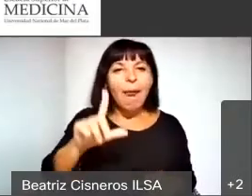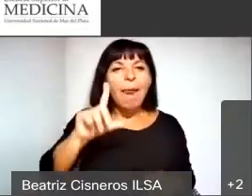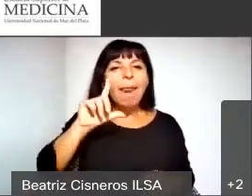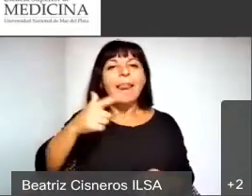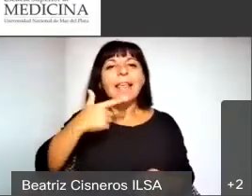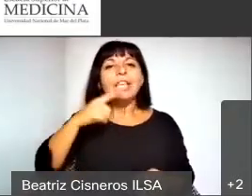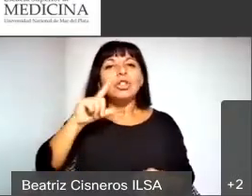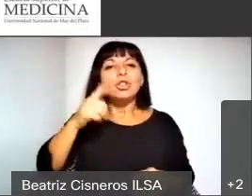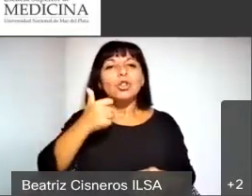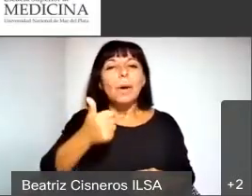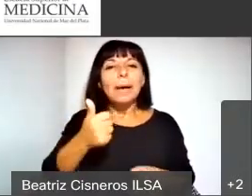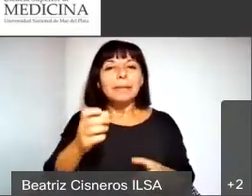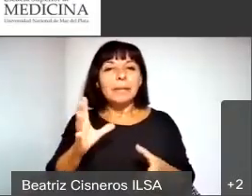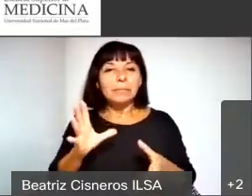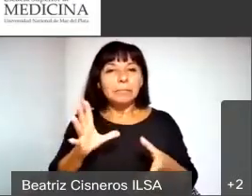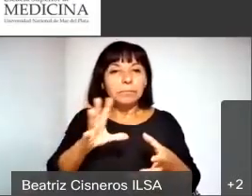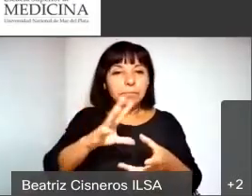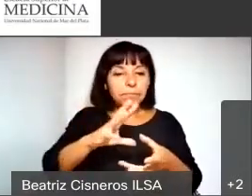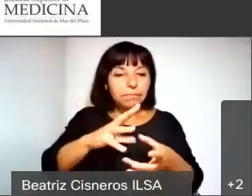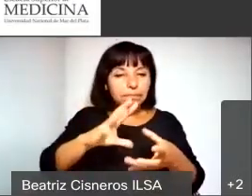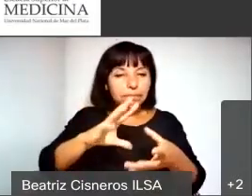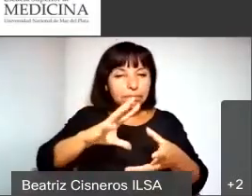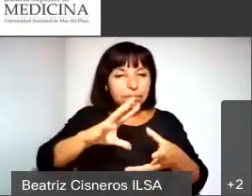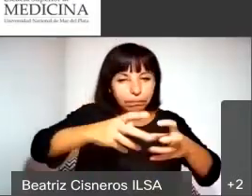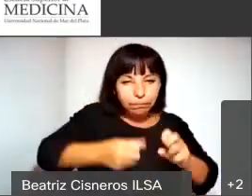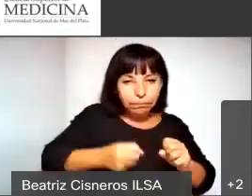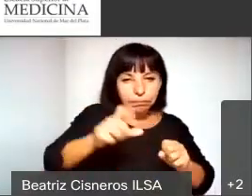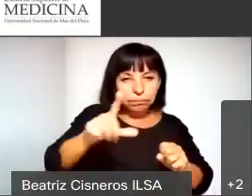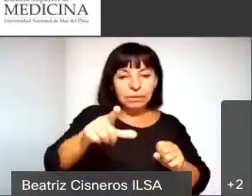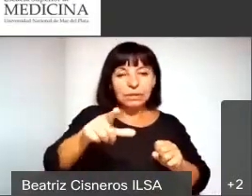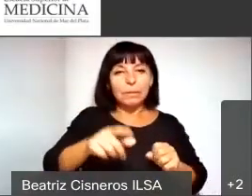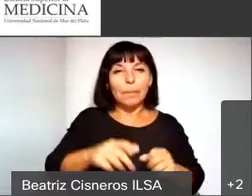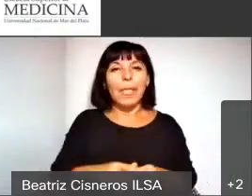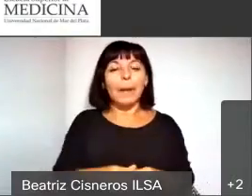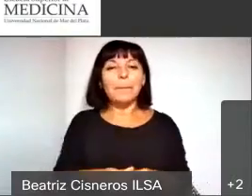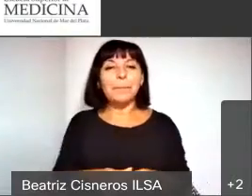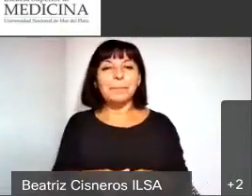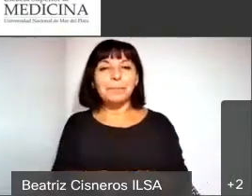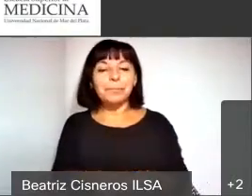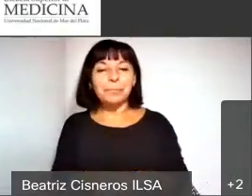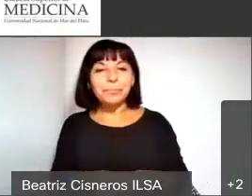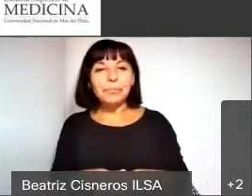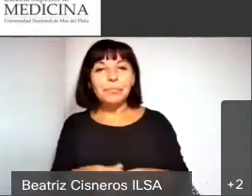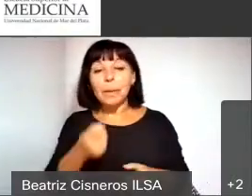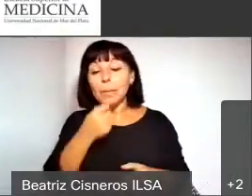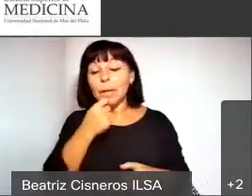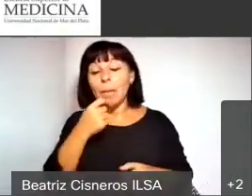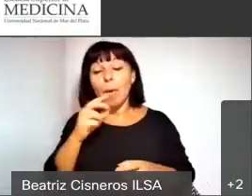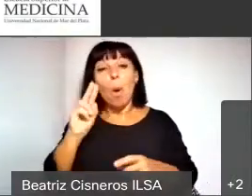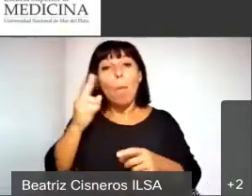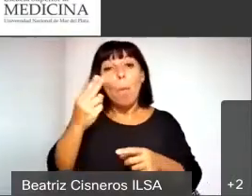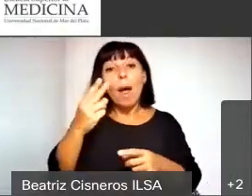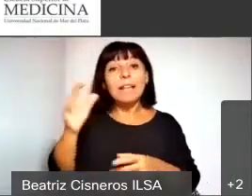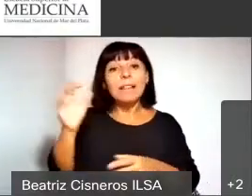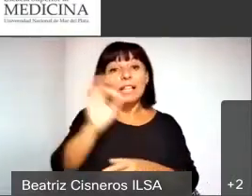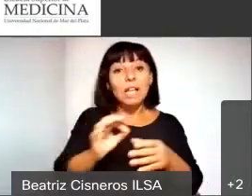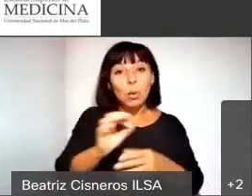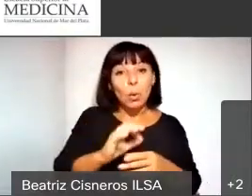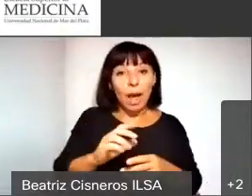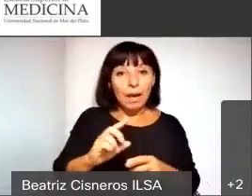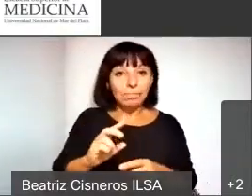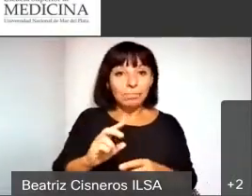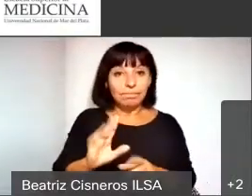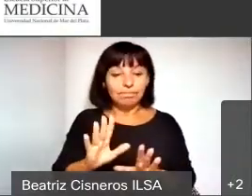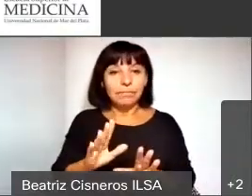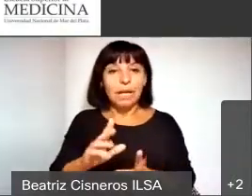esas organelas para poder degradarla. Cuando ocurre también el proceso de muerte celular programada, que van a ver en el